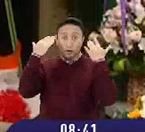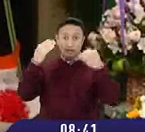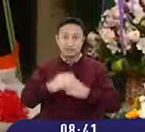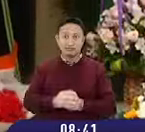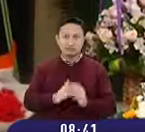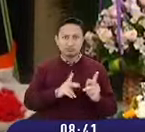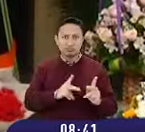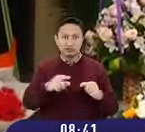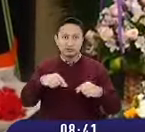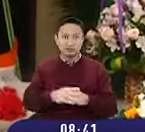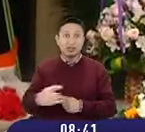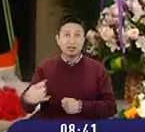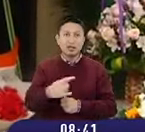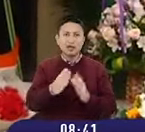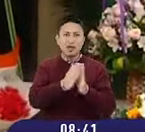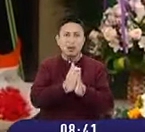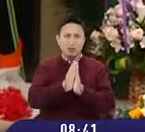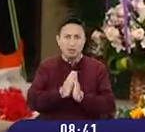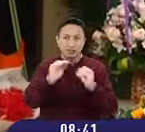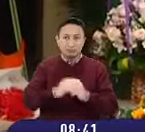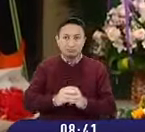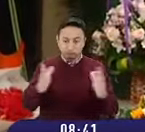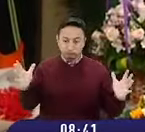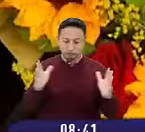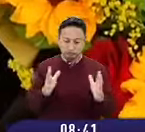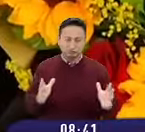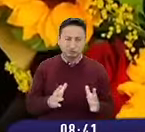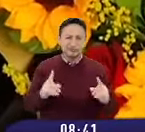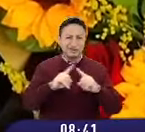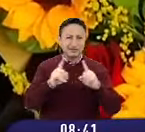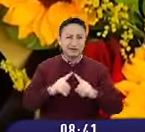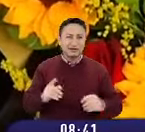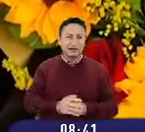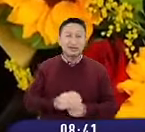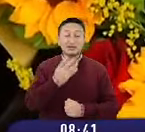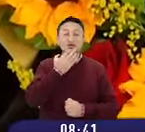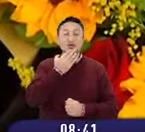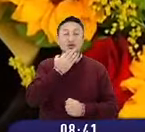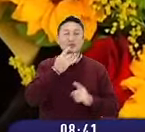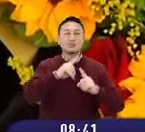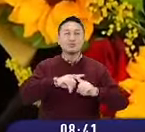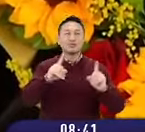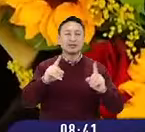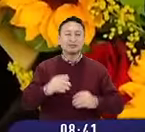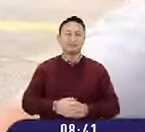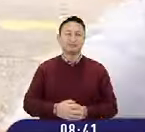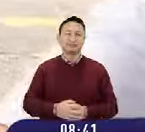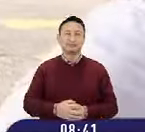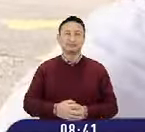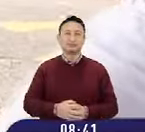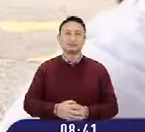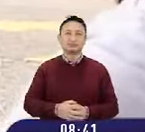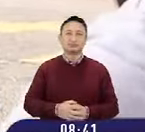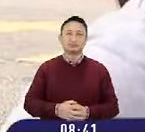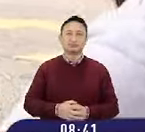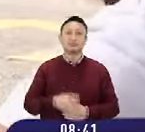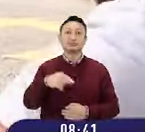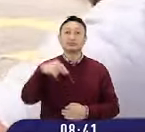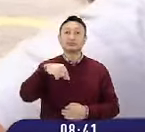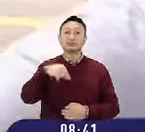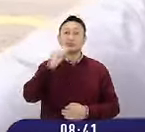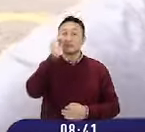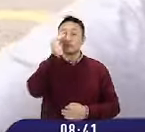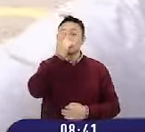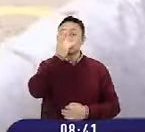para despachar los pedidos en tamaños distintos y colores a escoger. Bueno, tenemos más que todo lo que es las